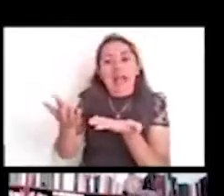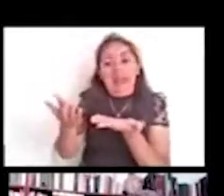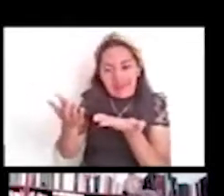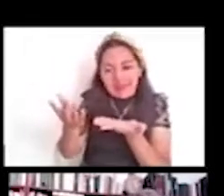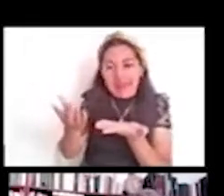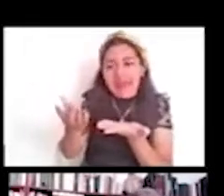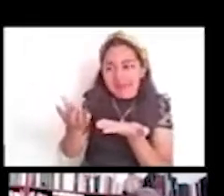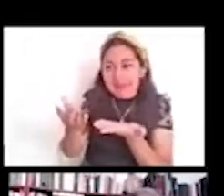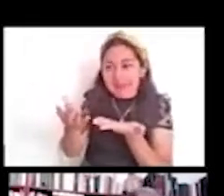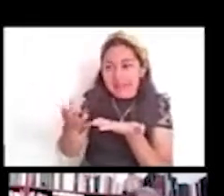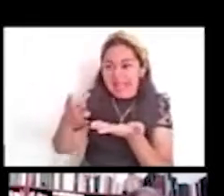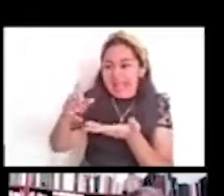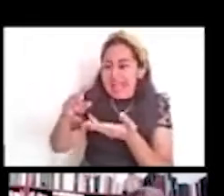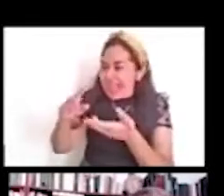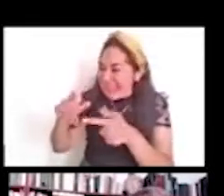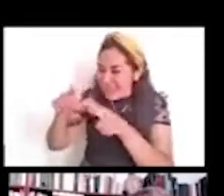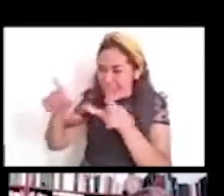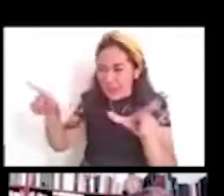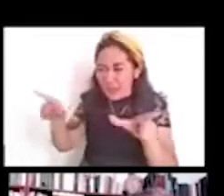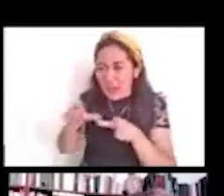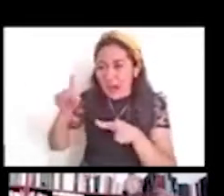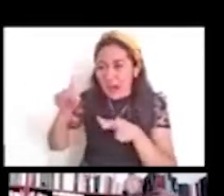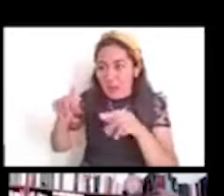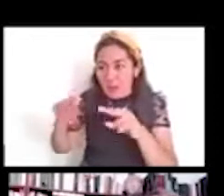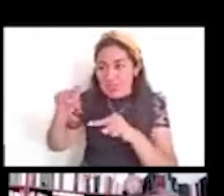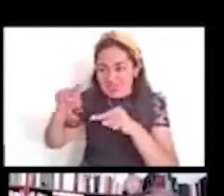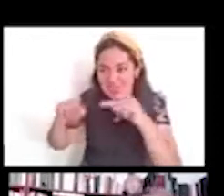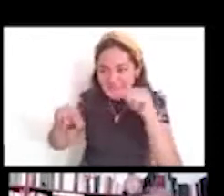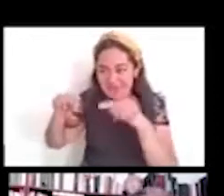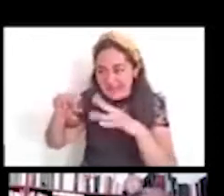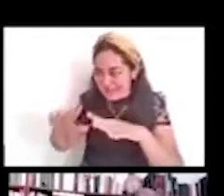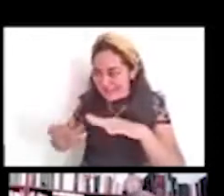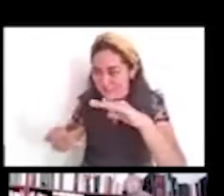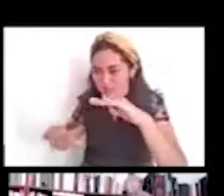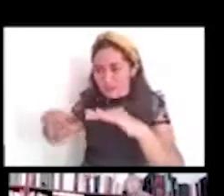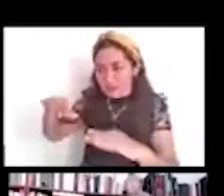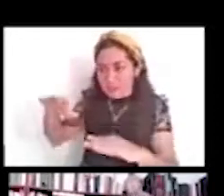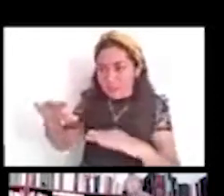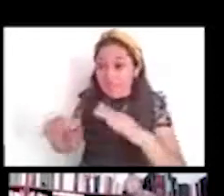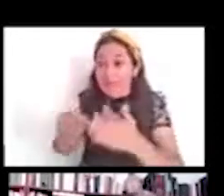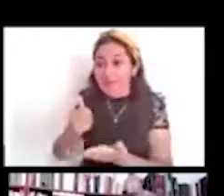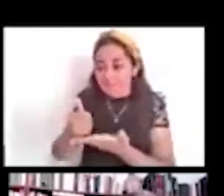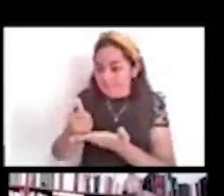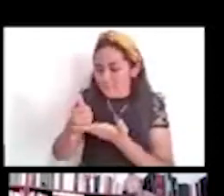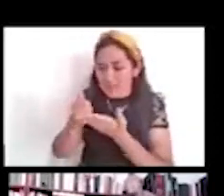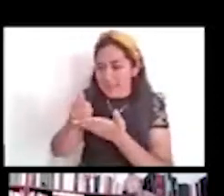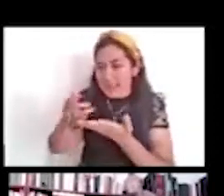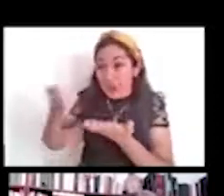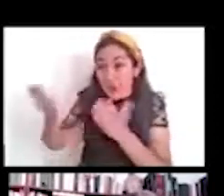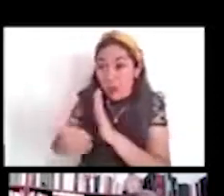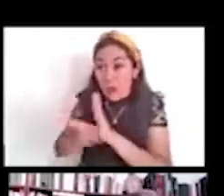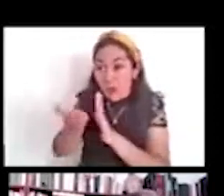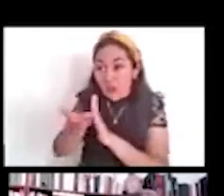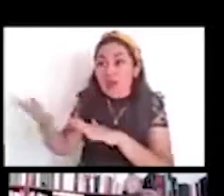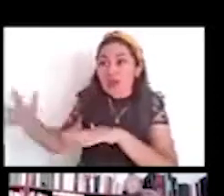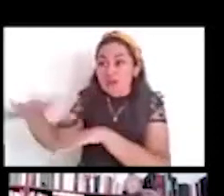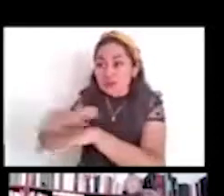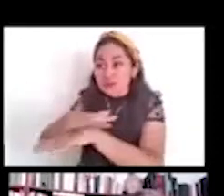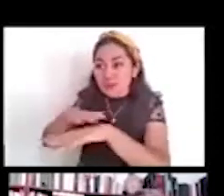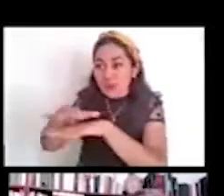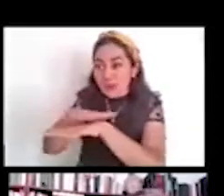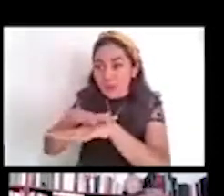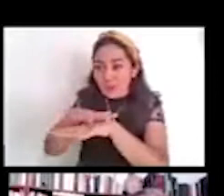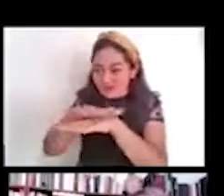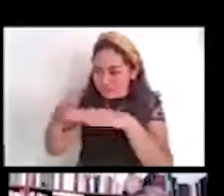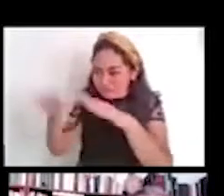de los niveles de la laguna y al mismo tiempo disponer de suelo convenientemente sólido y